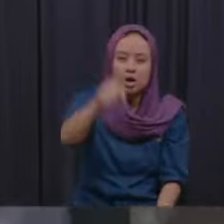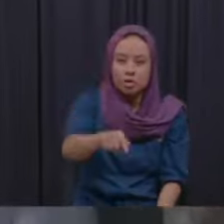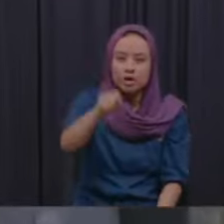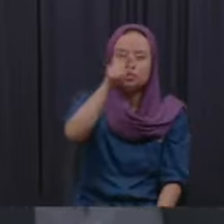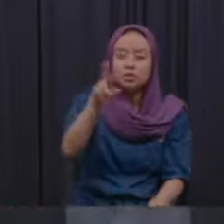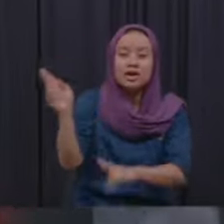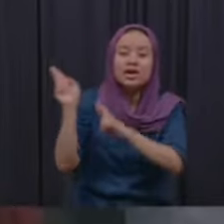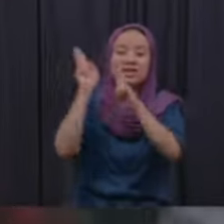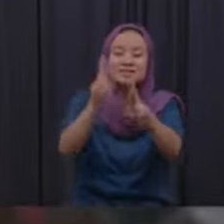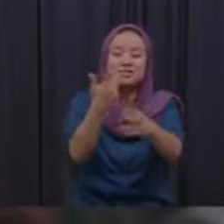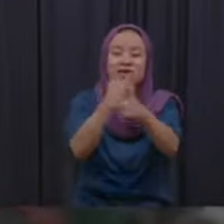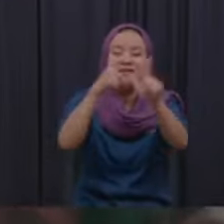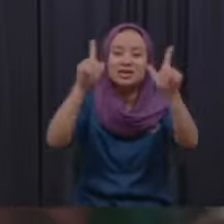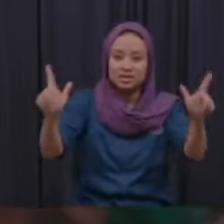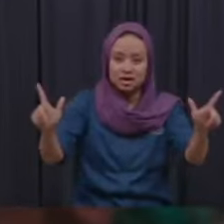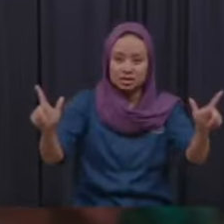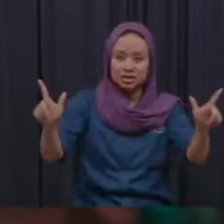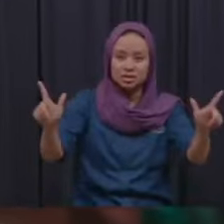recibe tu liberación.